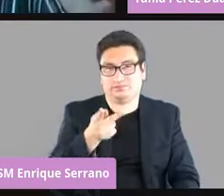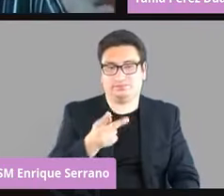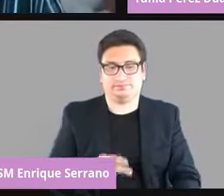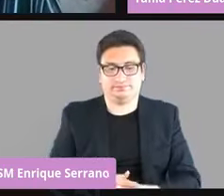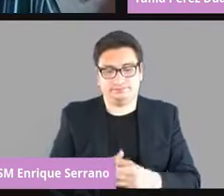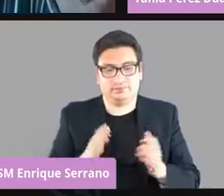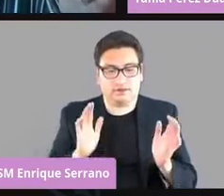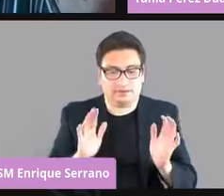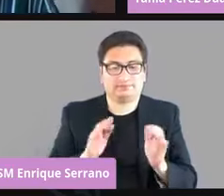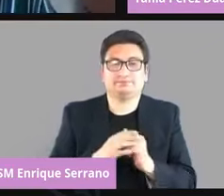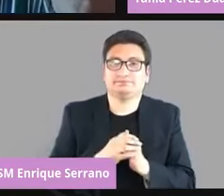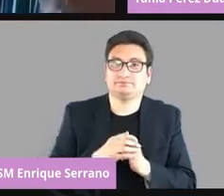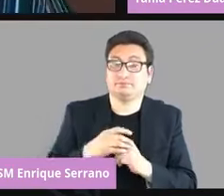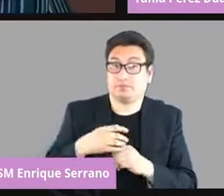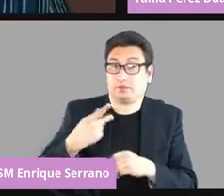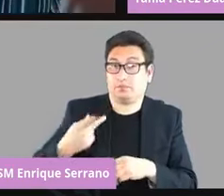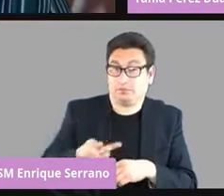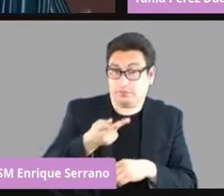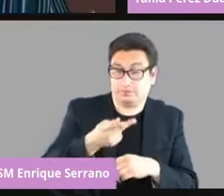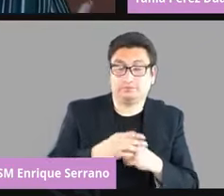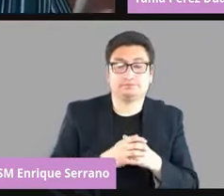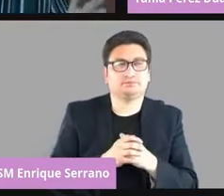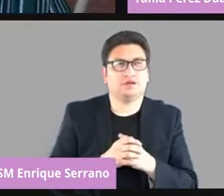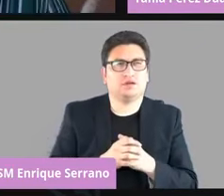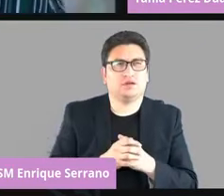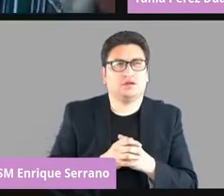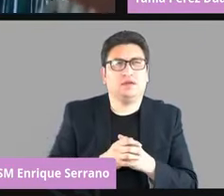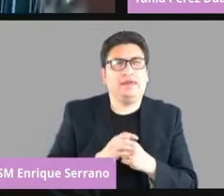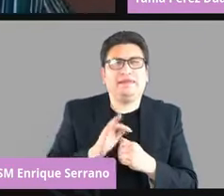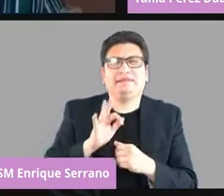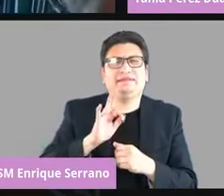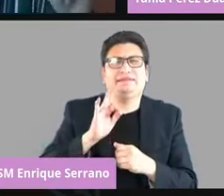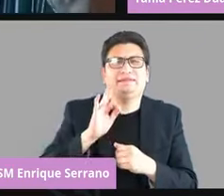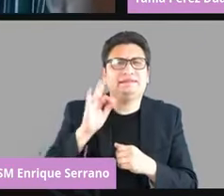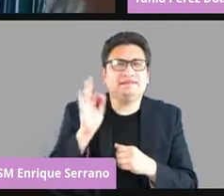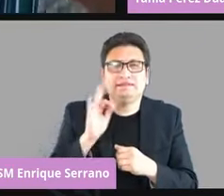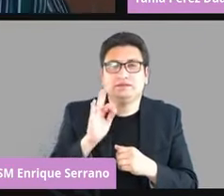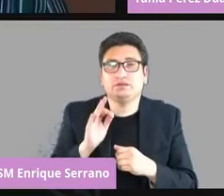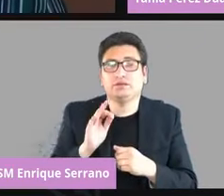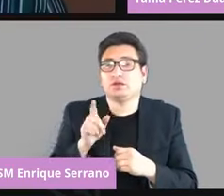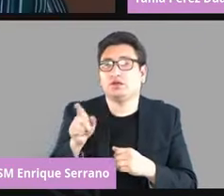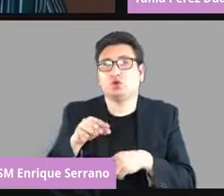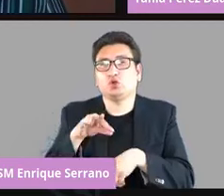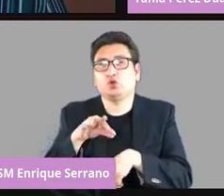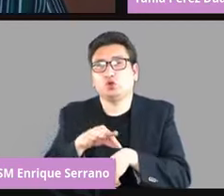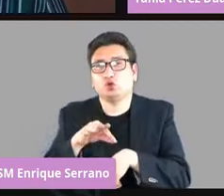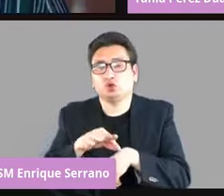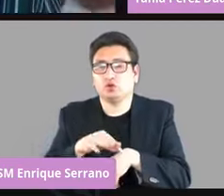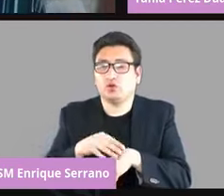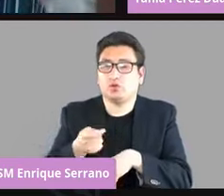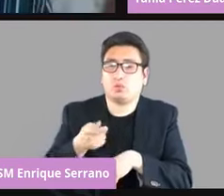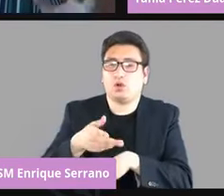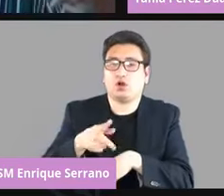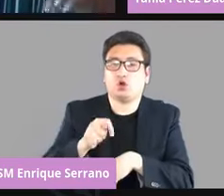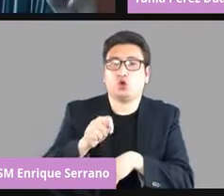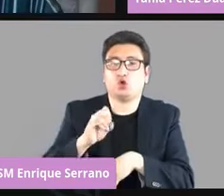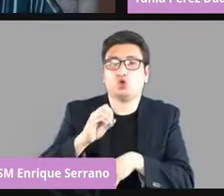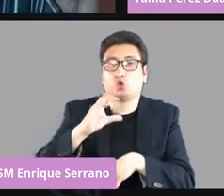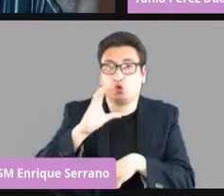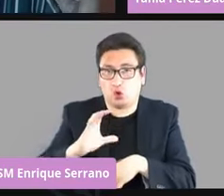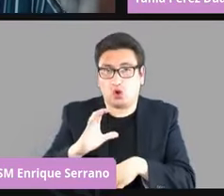Bueno, aquí nos preguntan, ¿qué puede pasar si se diagnostica erróneamente el TOC? Es decir, bueno, ya lo